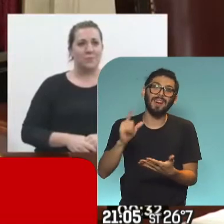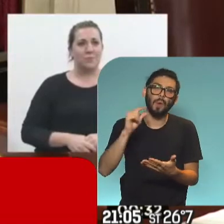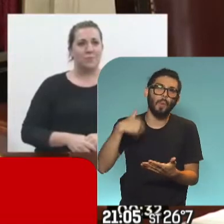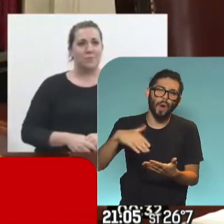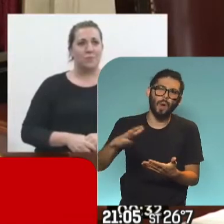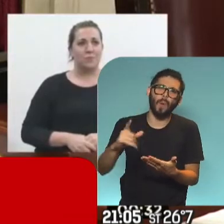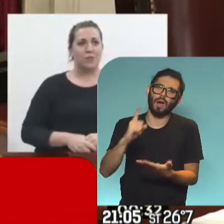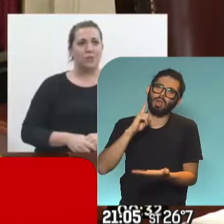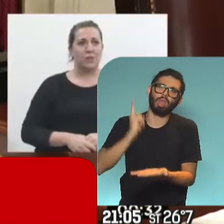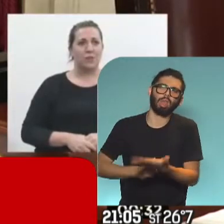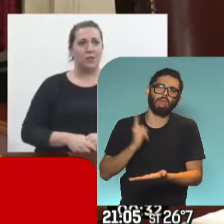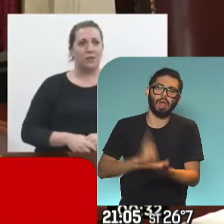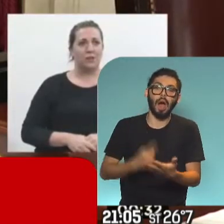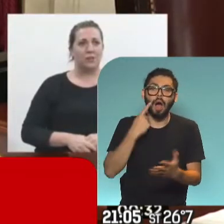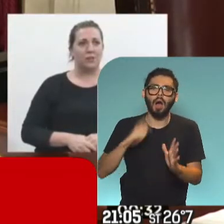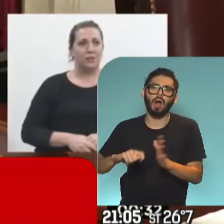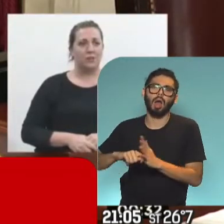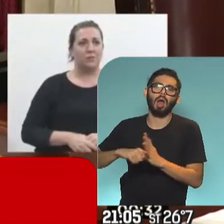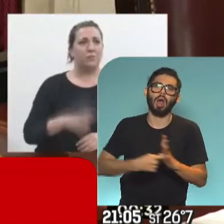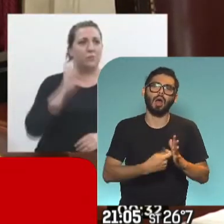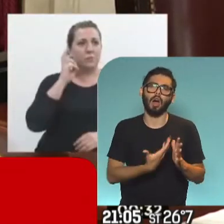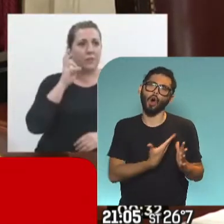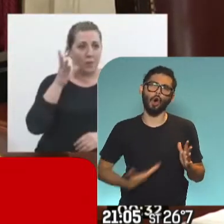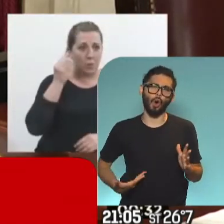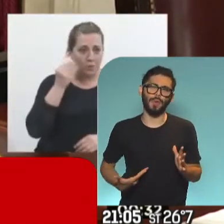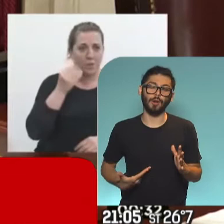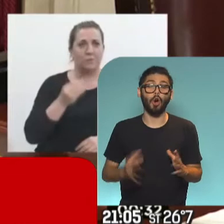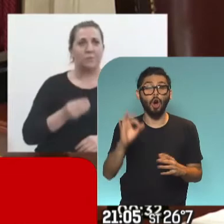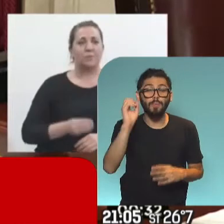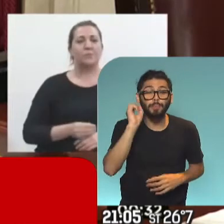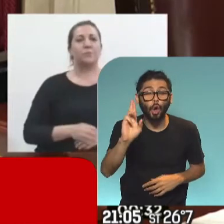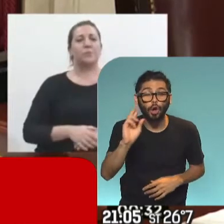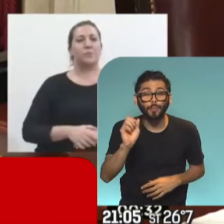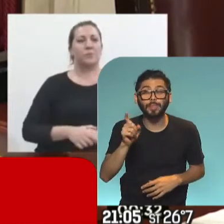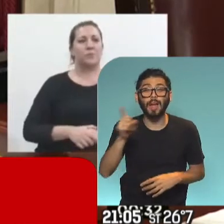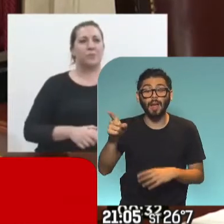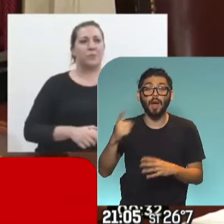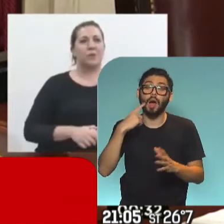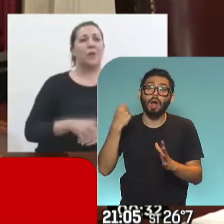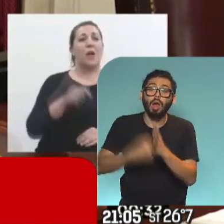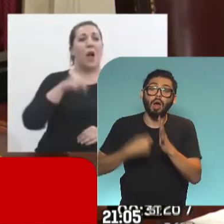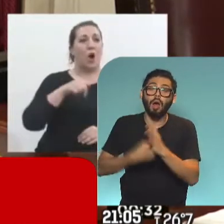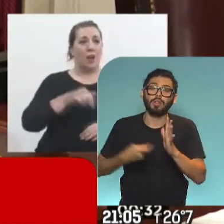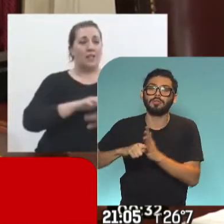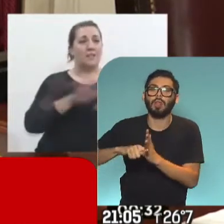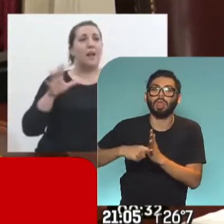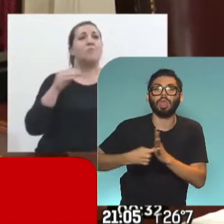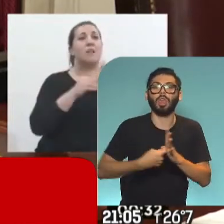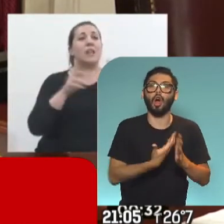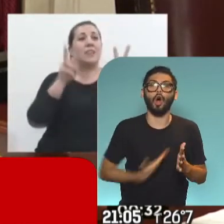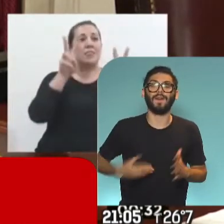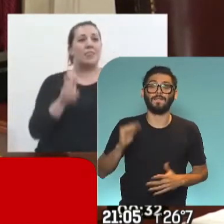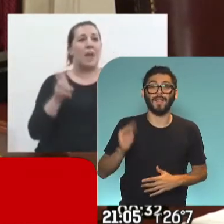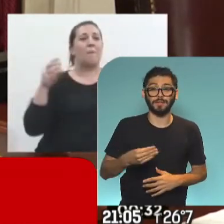para condicionar o extorsionar a este gobierno. O lo que es peor, para hacerlo fracasar. Acusa a la Corte Suprema de